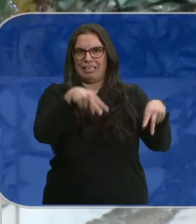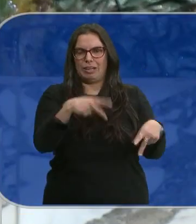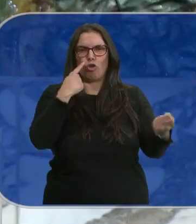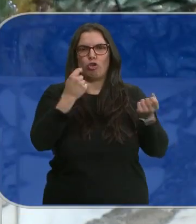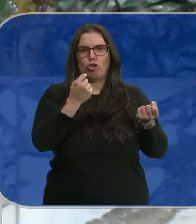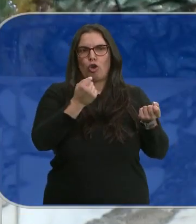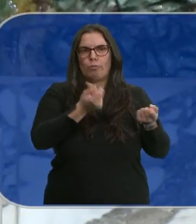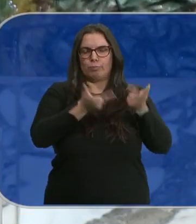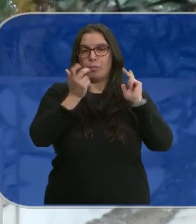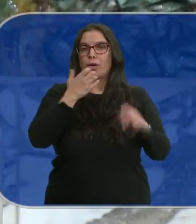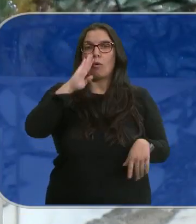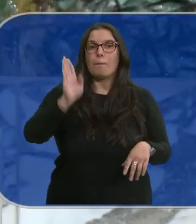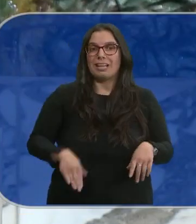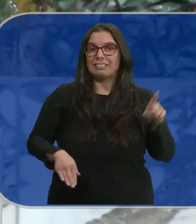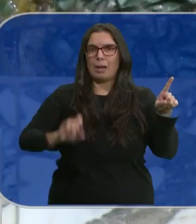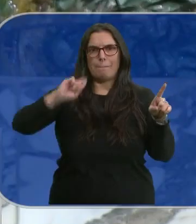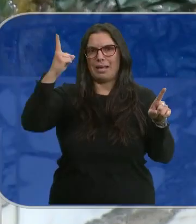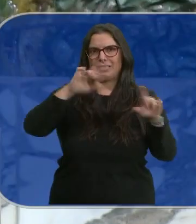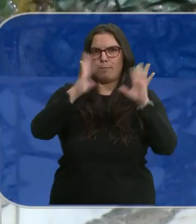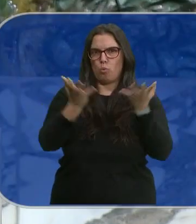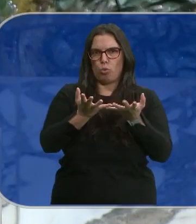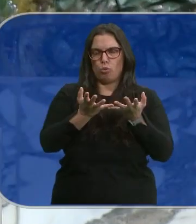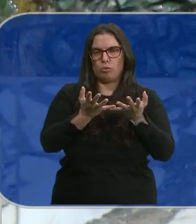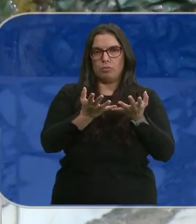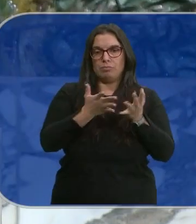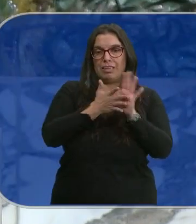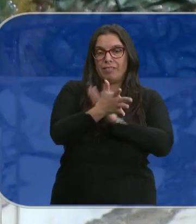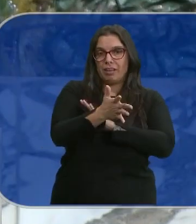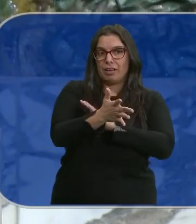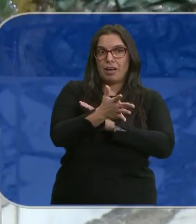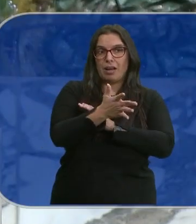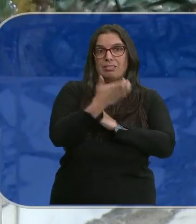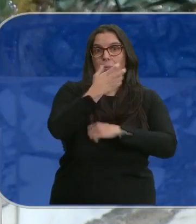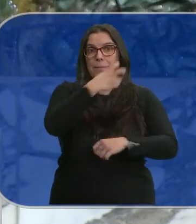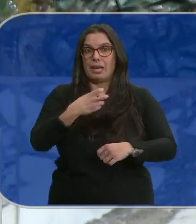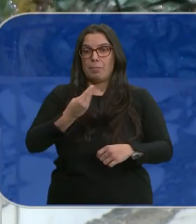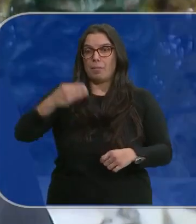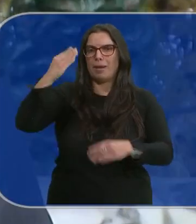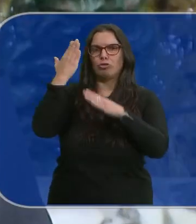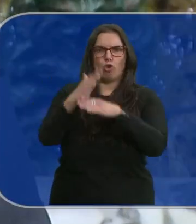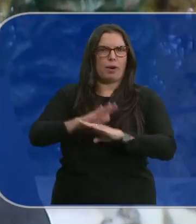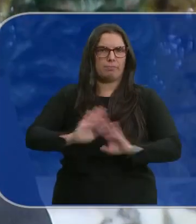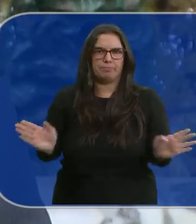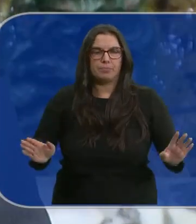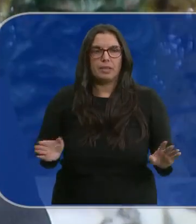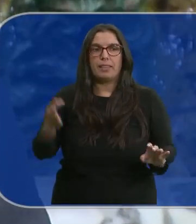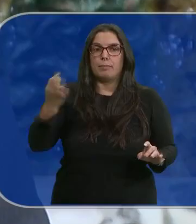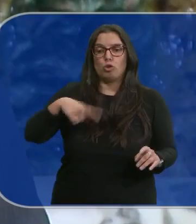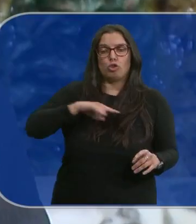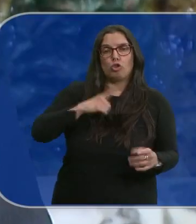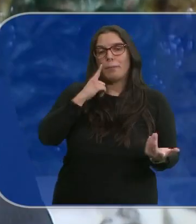Sabemos que Brasil es el primer productor de azúcar mundial, y por lo tanto todo lo que entre de más sobra. Tendremos que saber